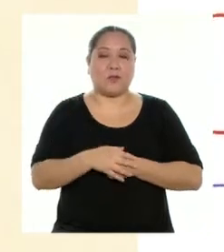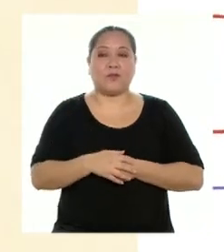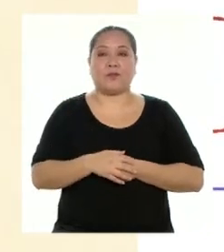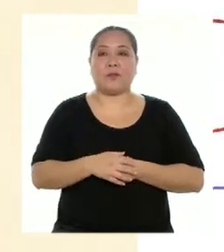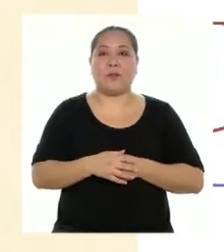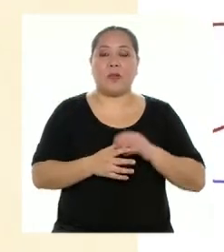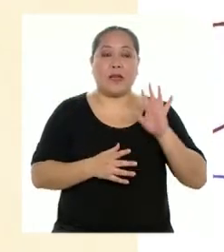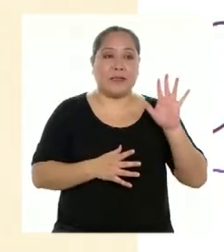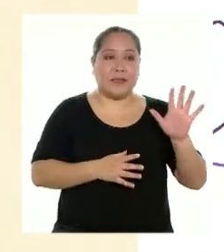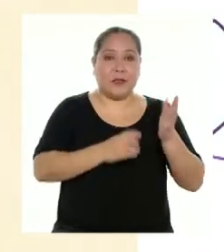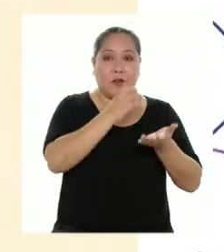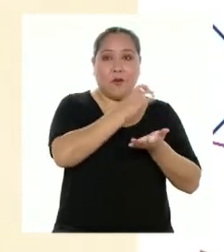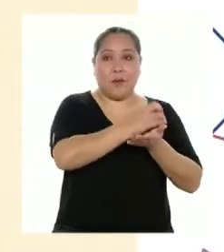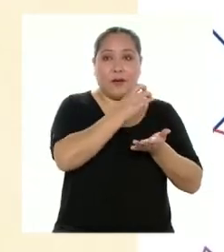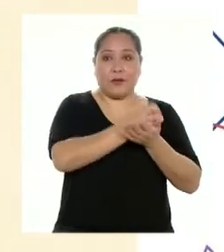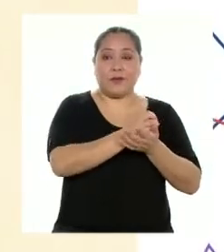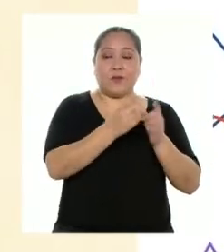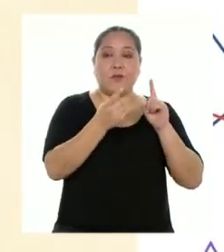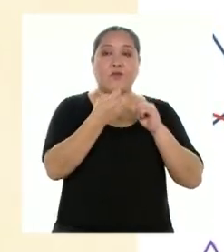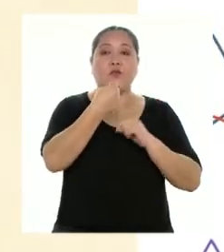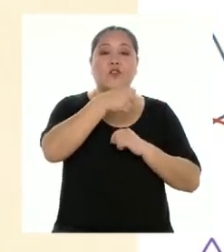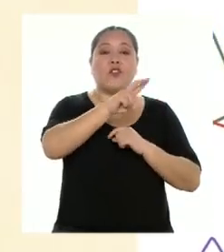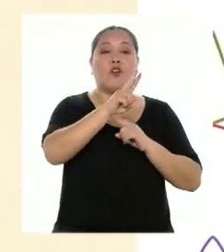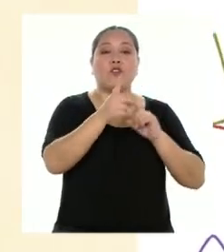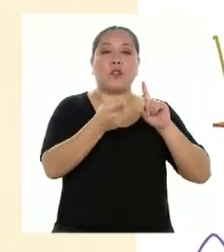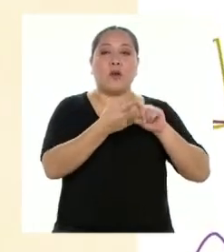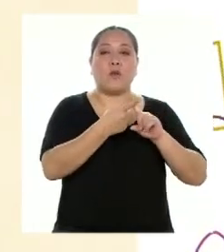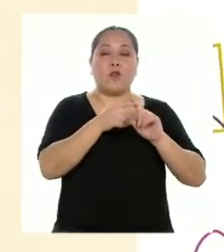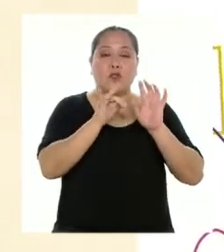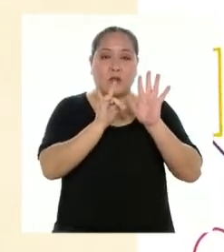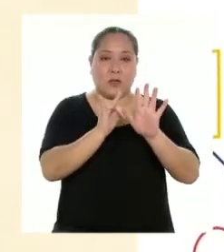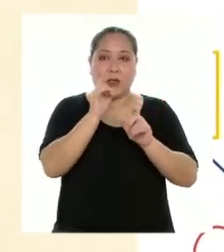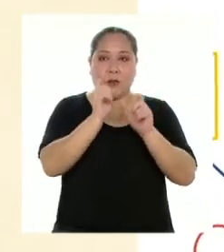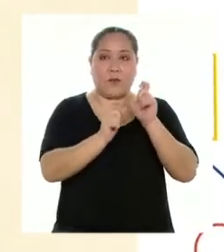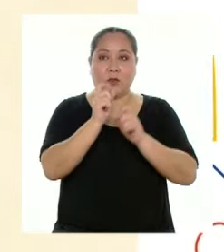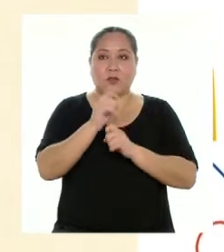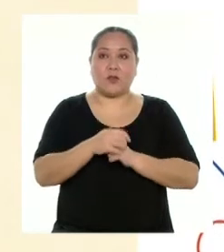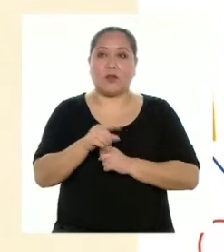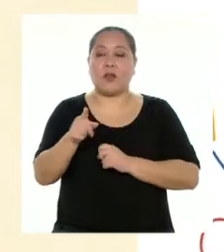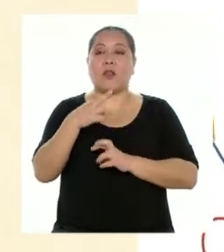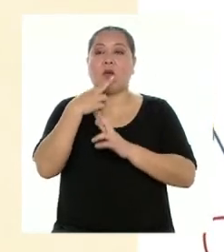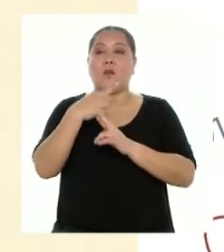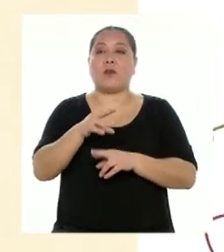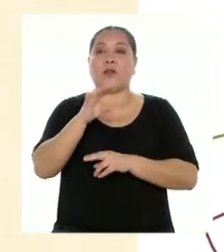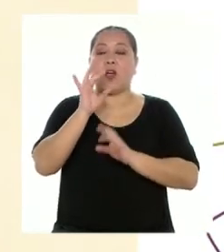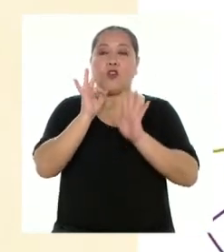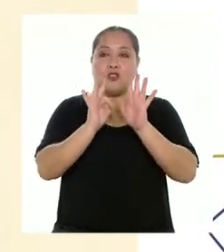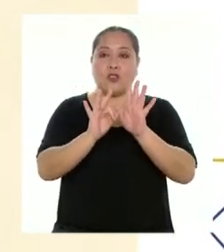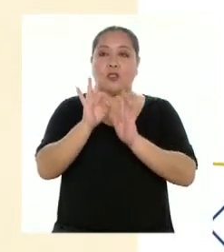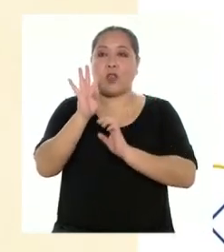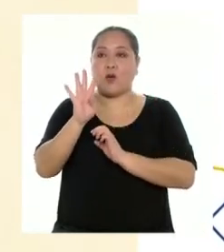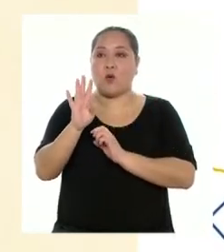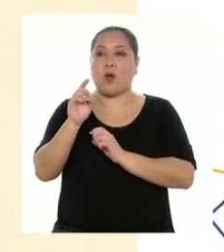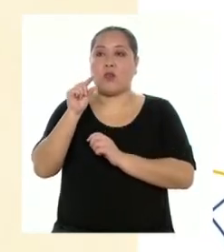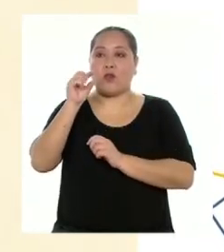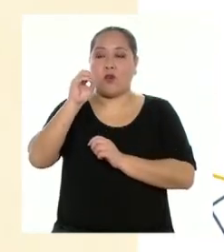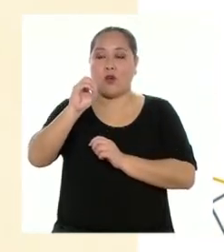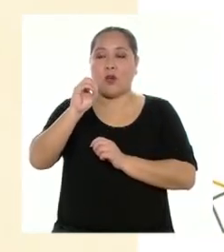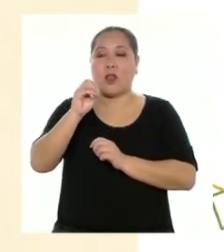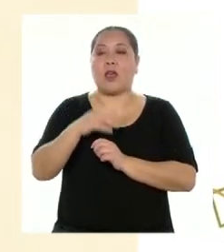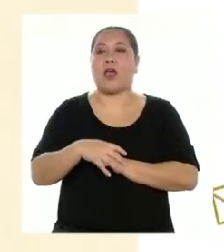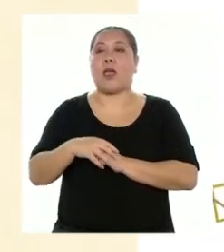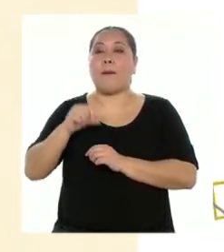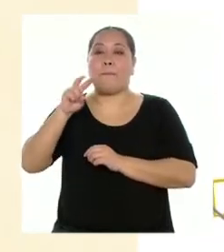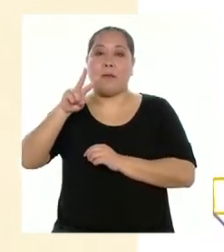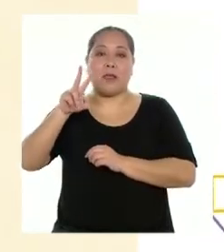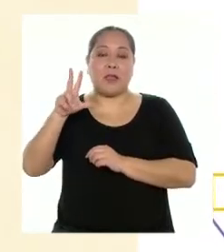Para 5 vasos multiplico 12 grados por 7 personas y obtengo 84 grados, el 23%